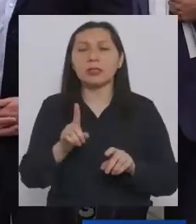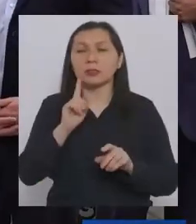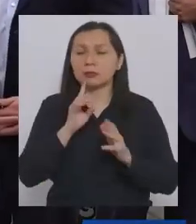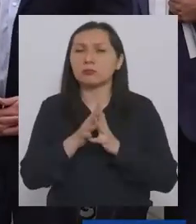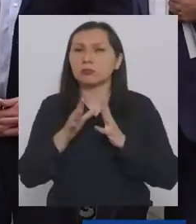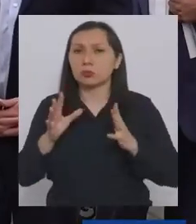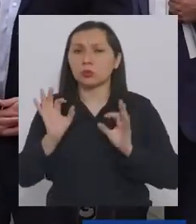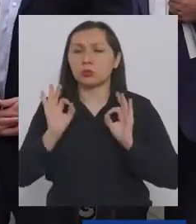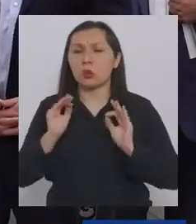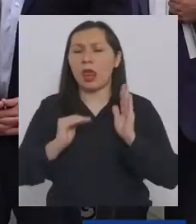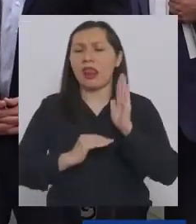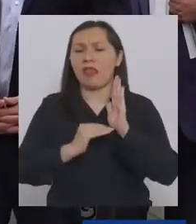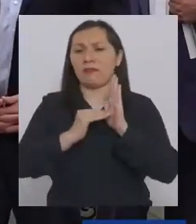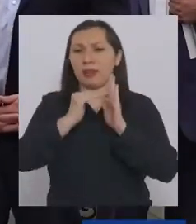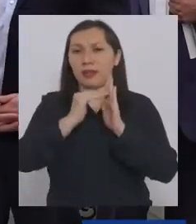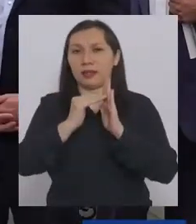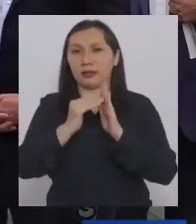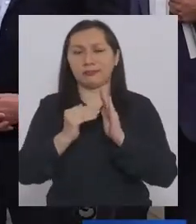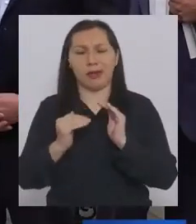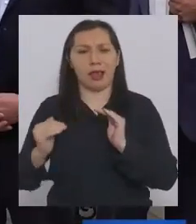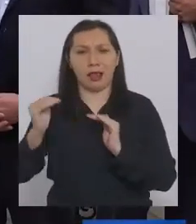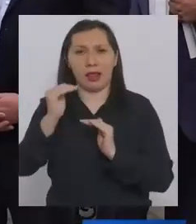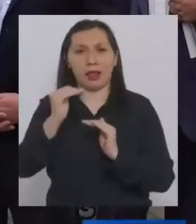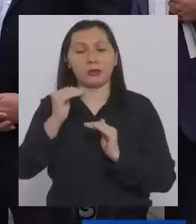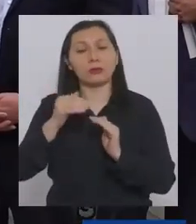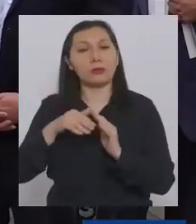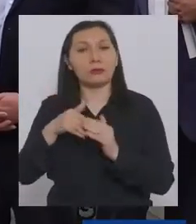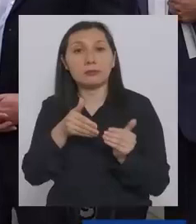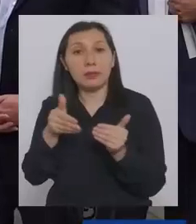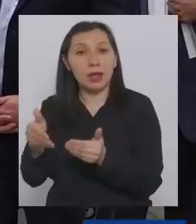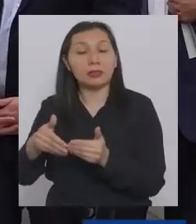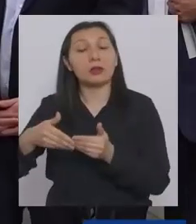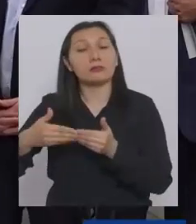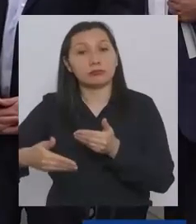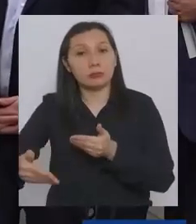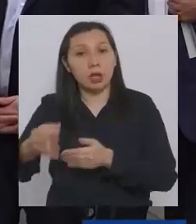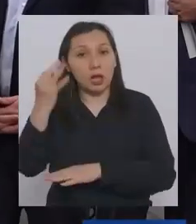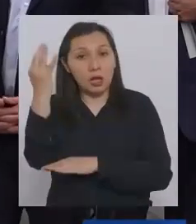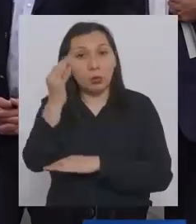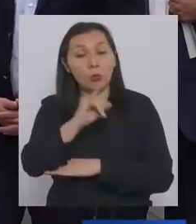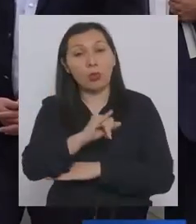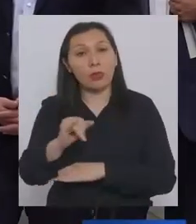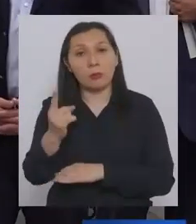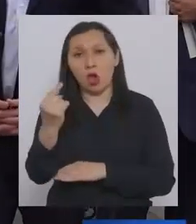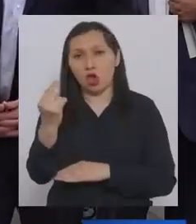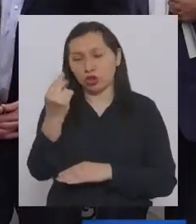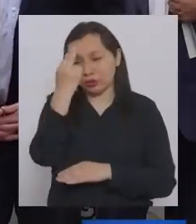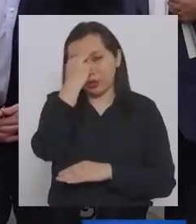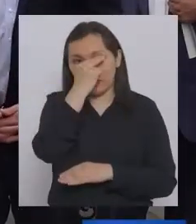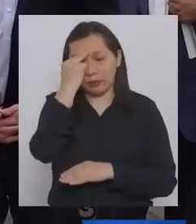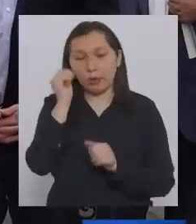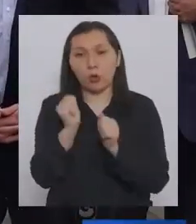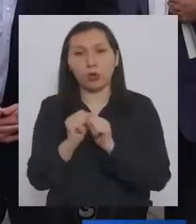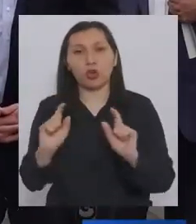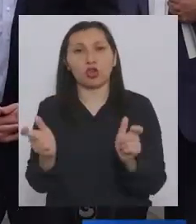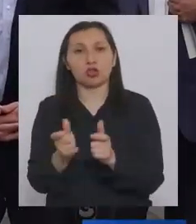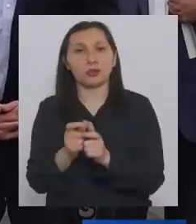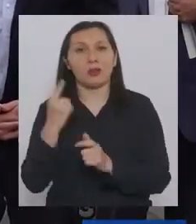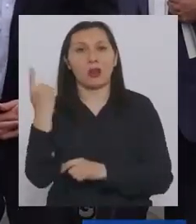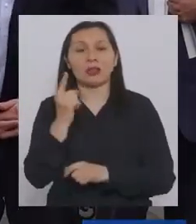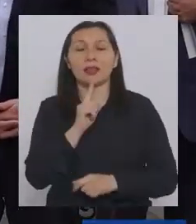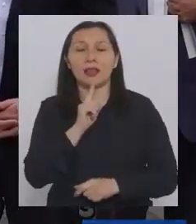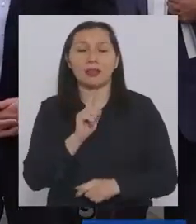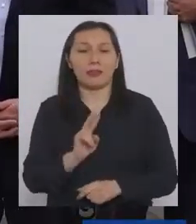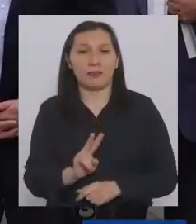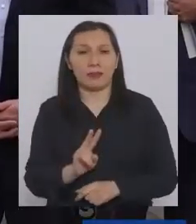un alto estándar. Pero más allá de eso, las reuniones que vamos a sostener posterior al 11 de marzo con el Consejo Nacional de